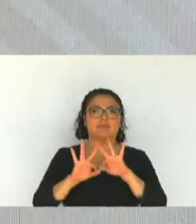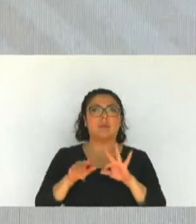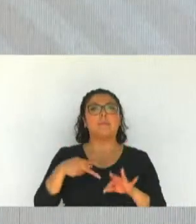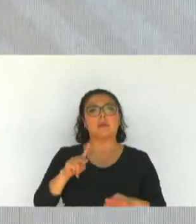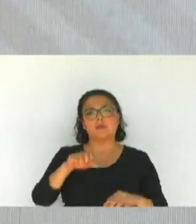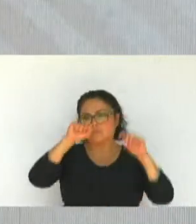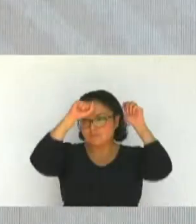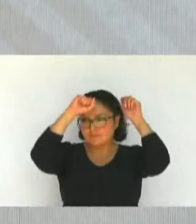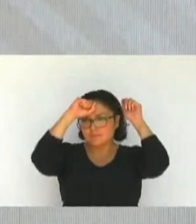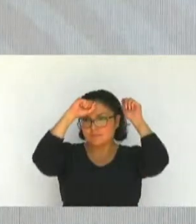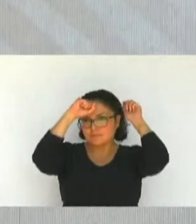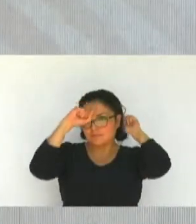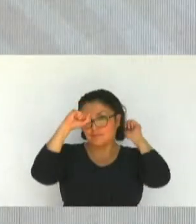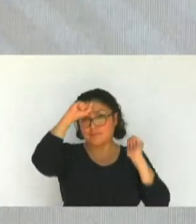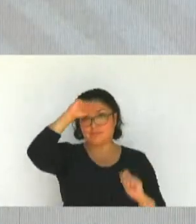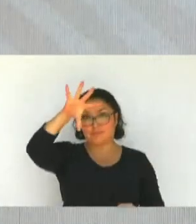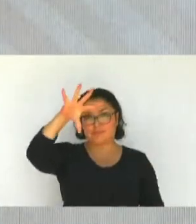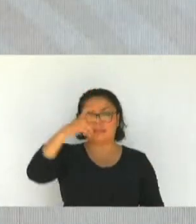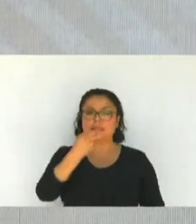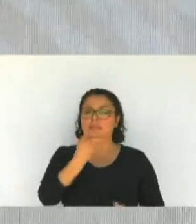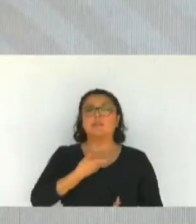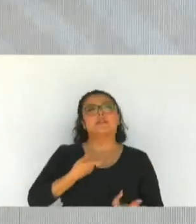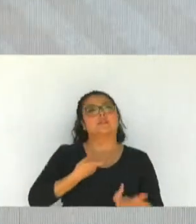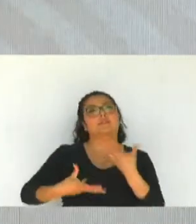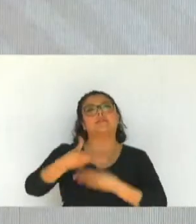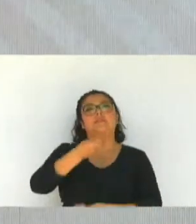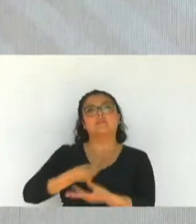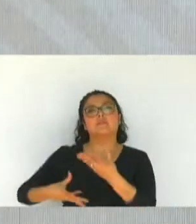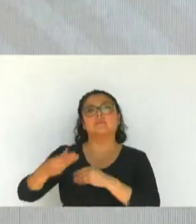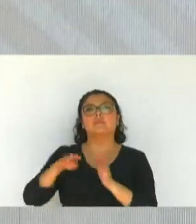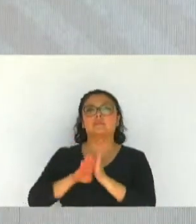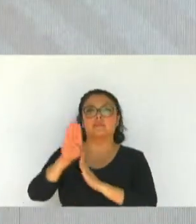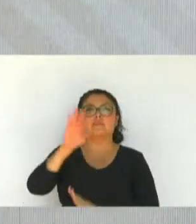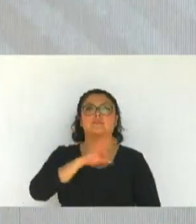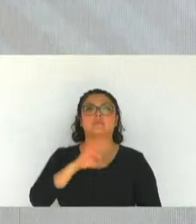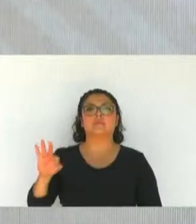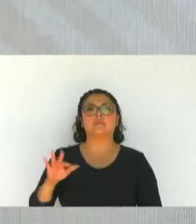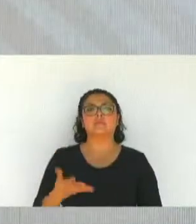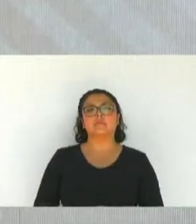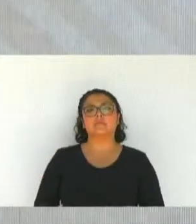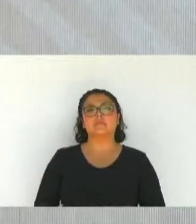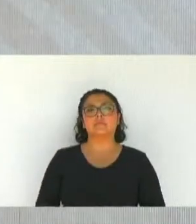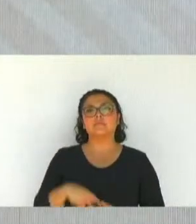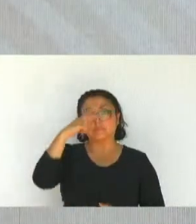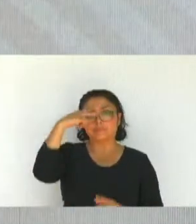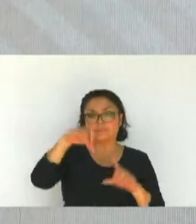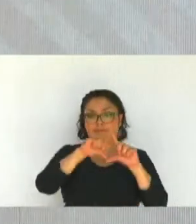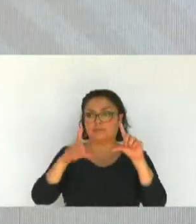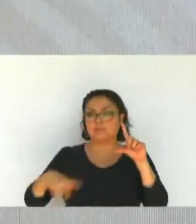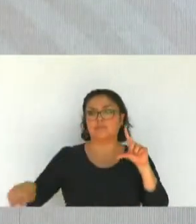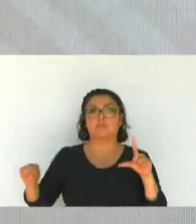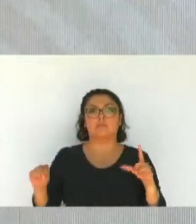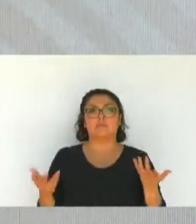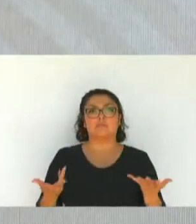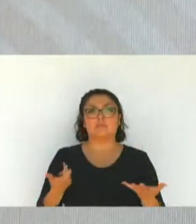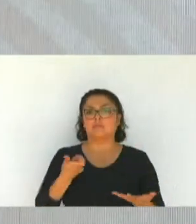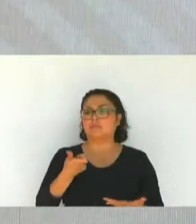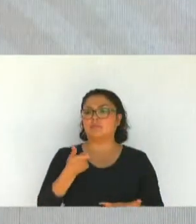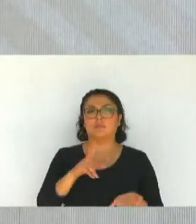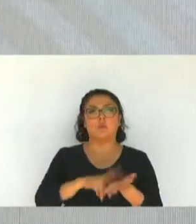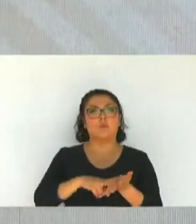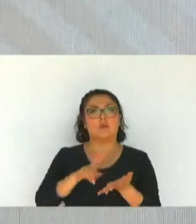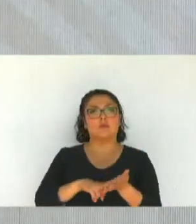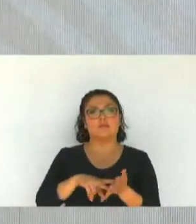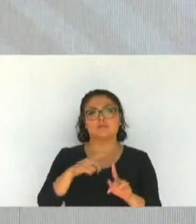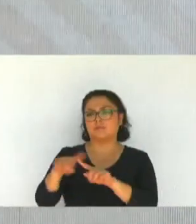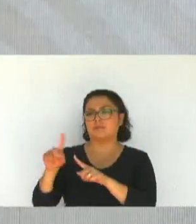las inversiones realizadas, México se encuentra entre los principales productores de diferentes metales e insumos. Esta actividad es la